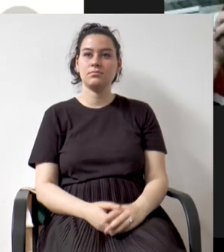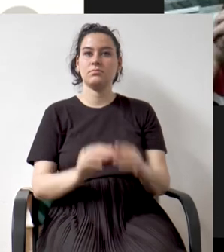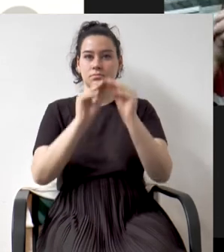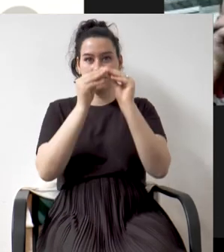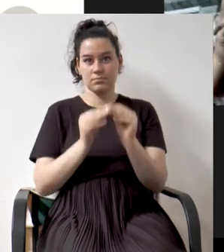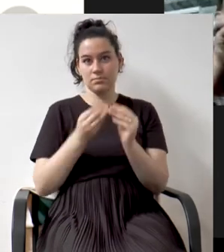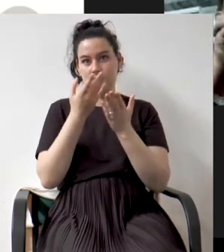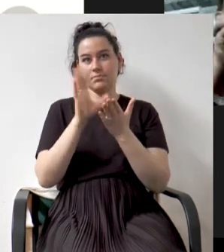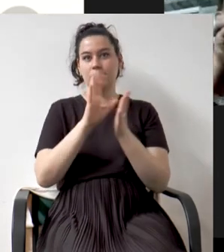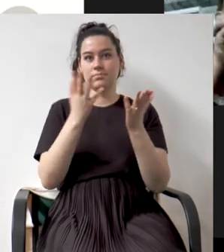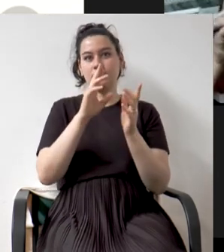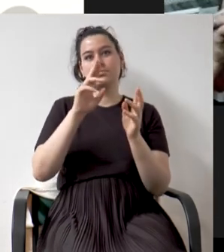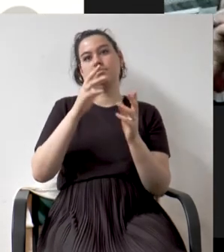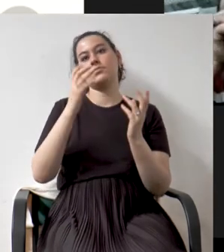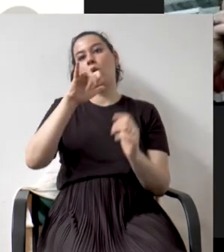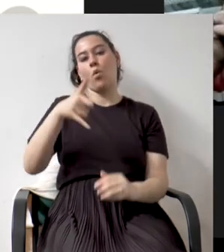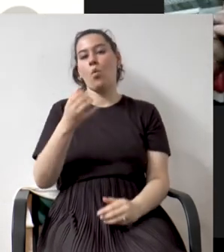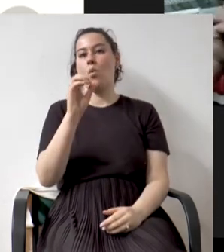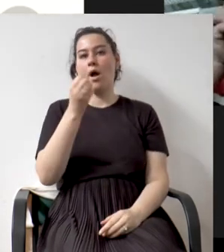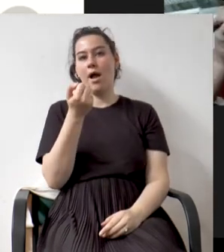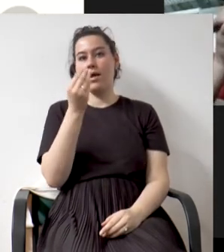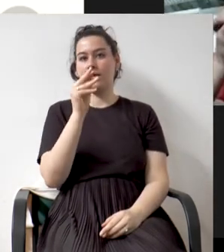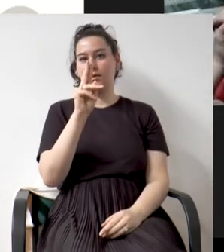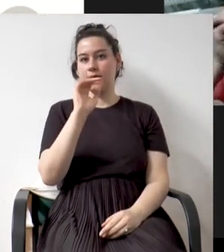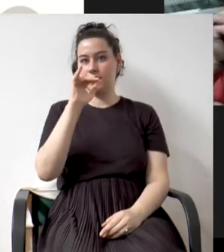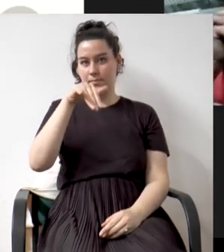tocaría a Joaquín Márquez.